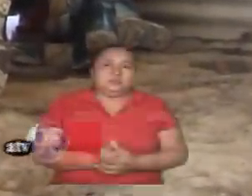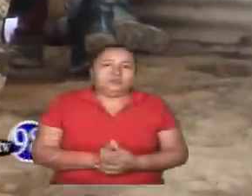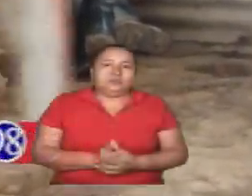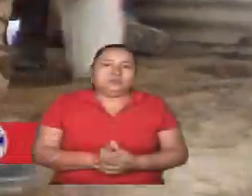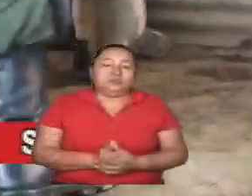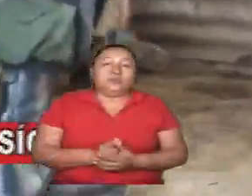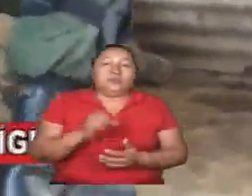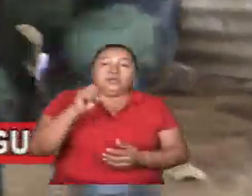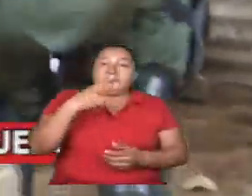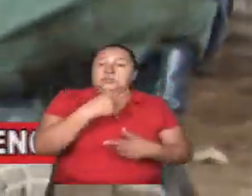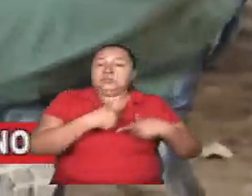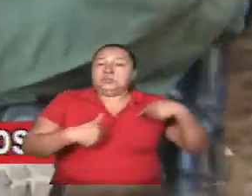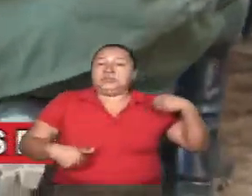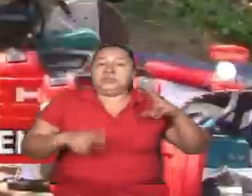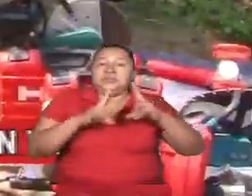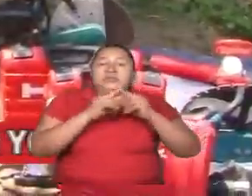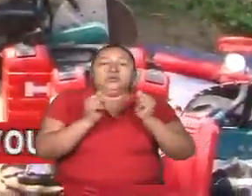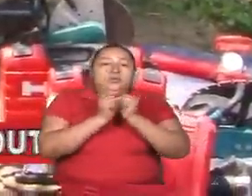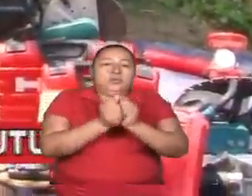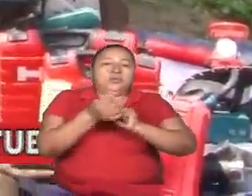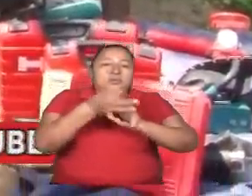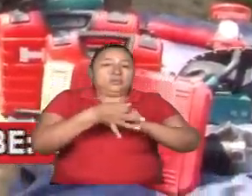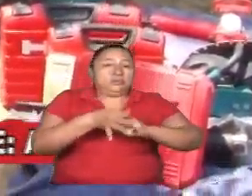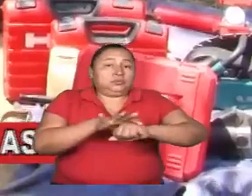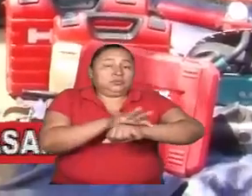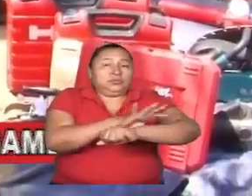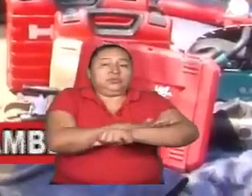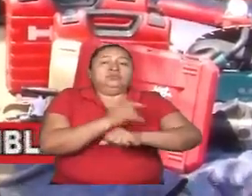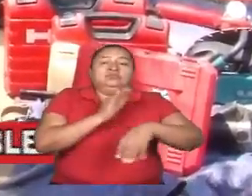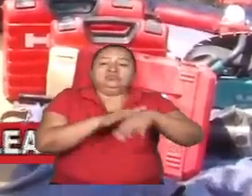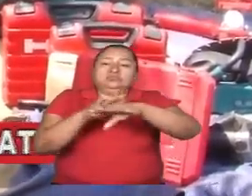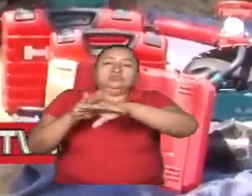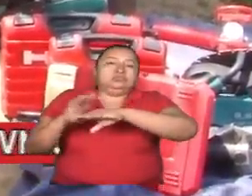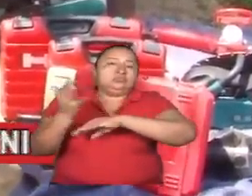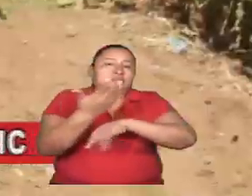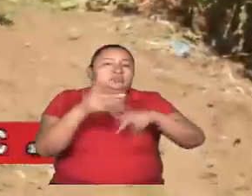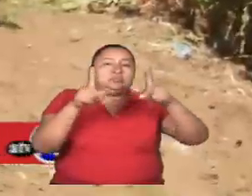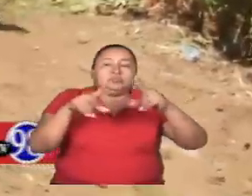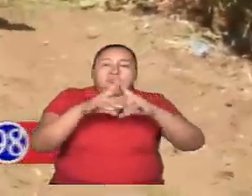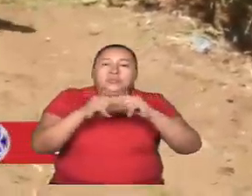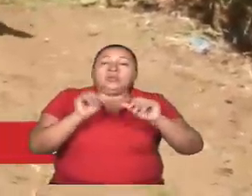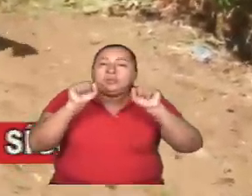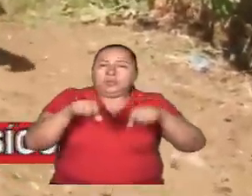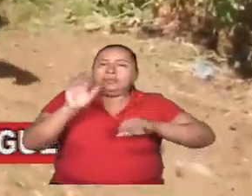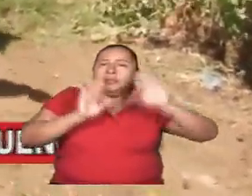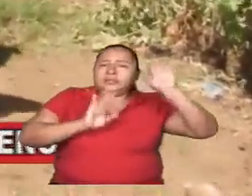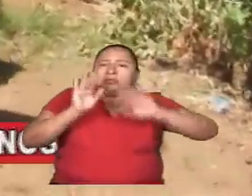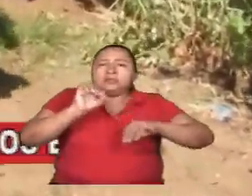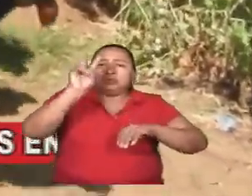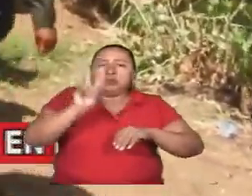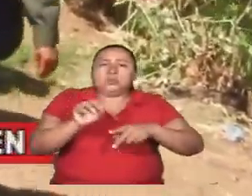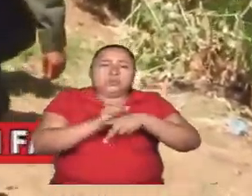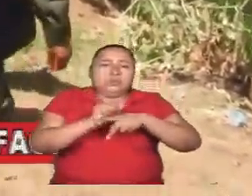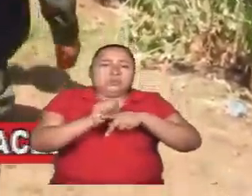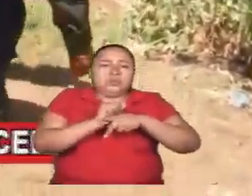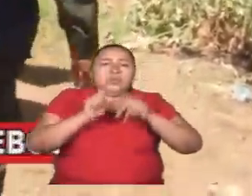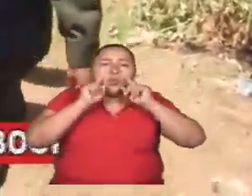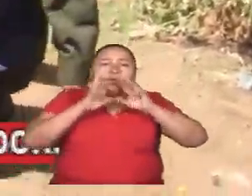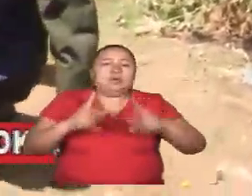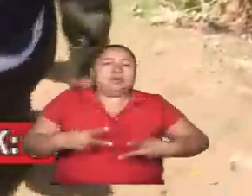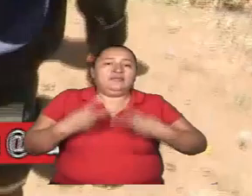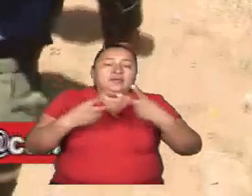La vicepresidenta de la República, compañera Rosario Murillo, invitó a todos los nicaragüenses a ser parte del segundo ejercicio de protección de la vida